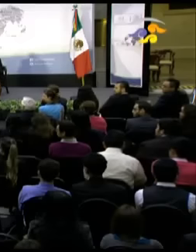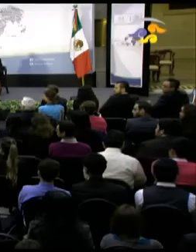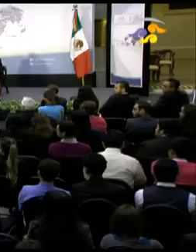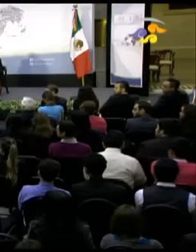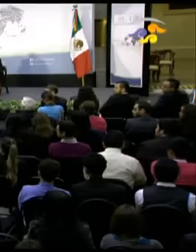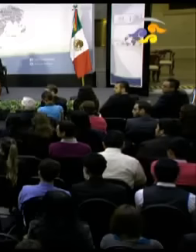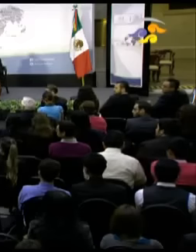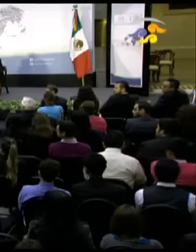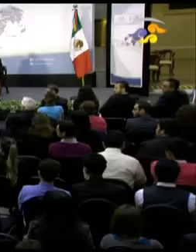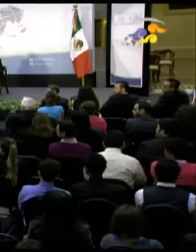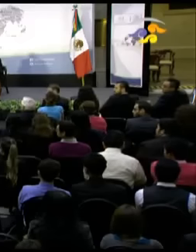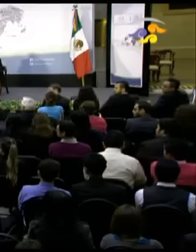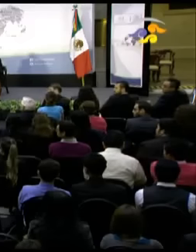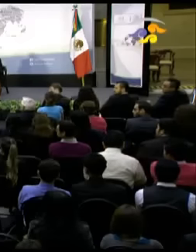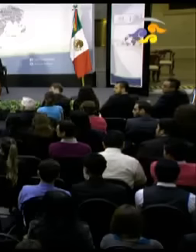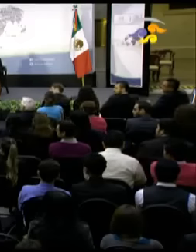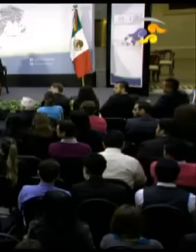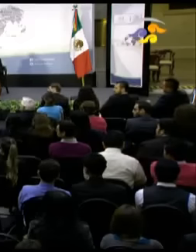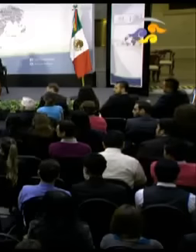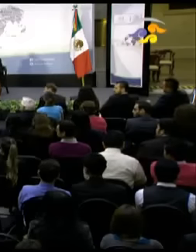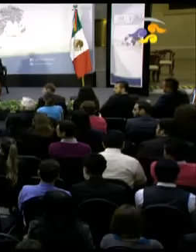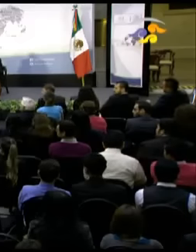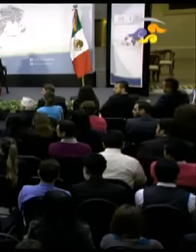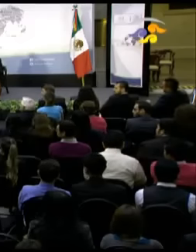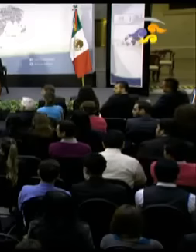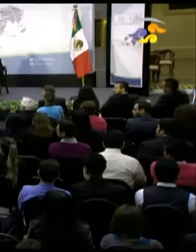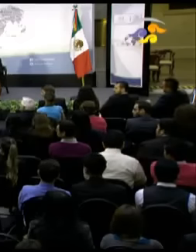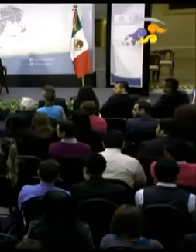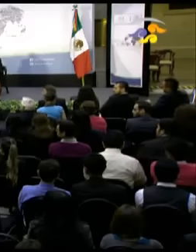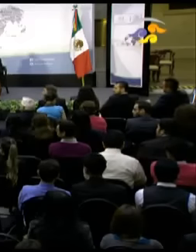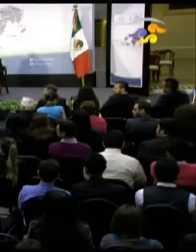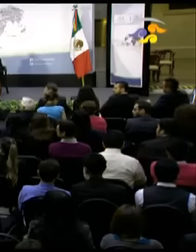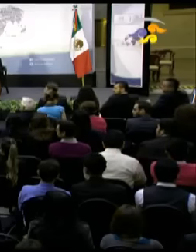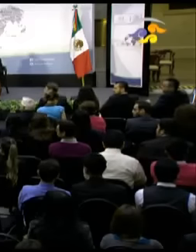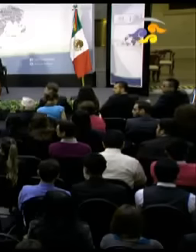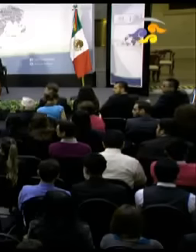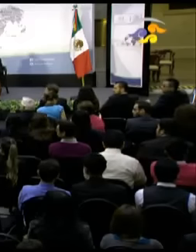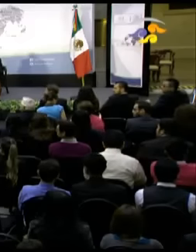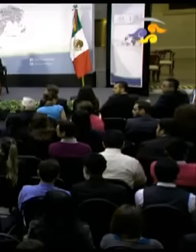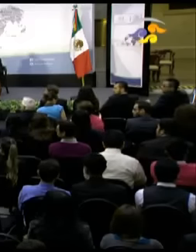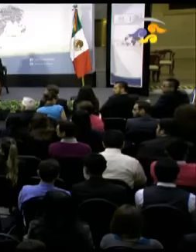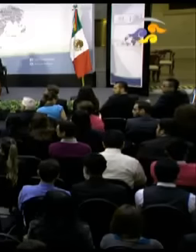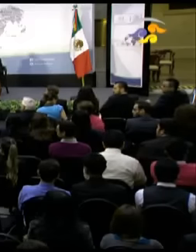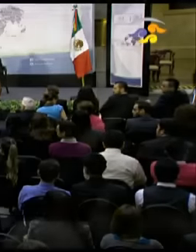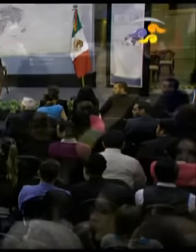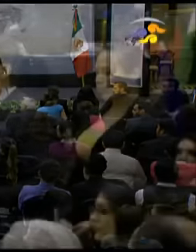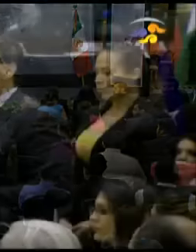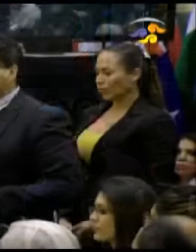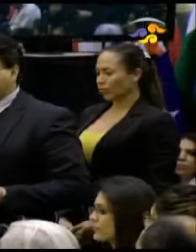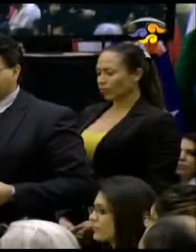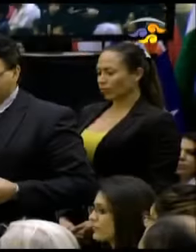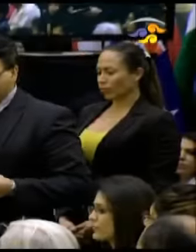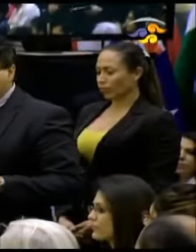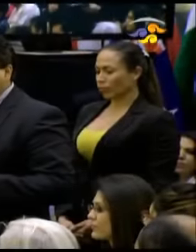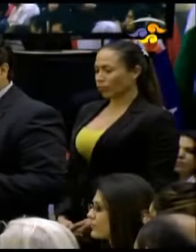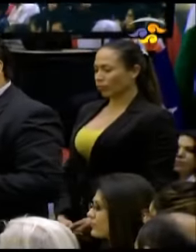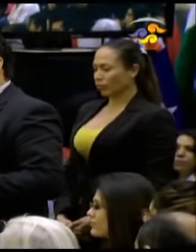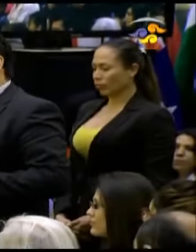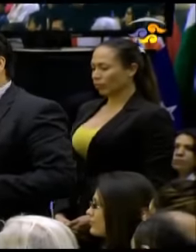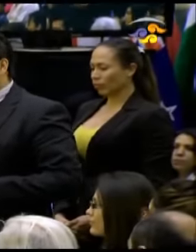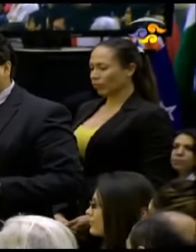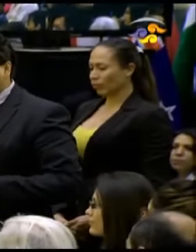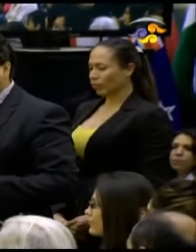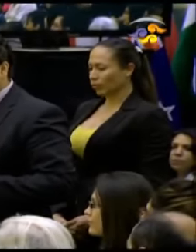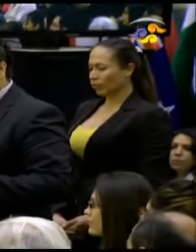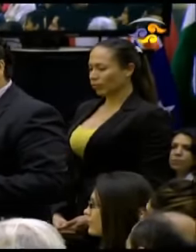Bien. Buenas tardes, mi nombre es Octavio Pacheco, vengo del Instituto Politécnico Nacional, estudiante